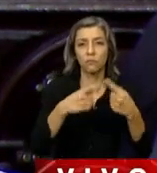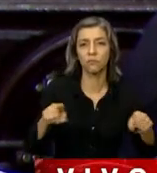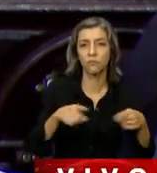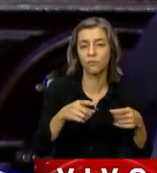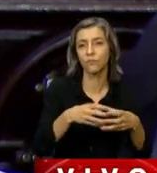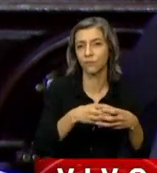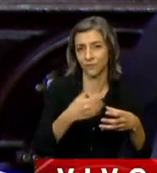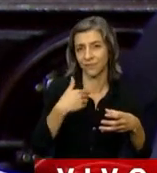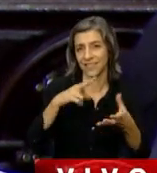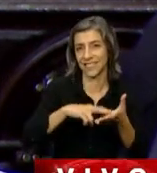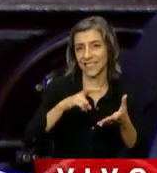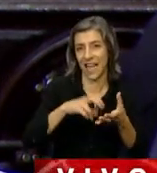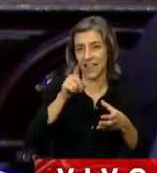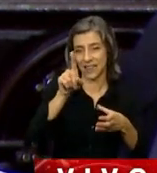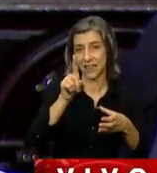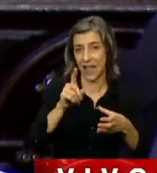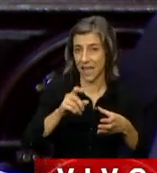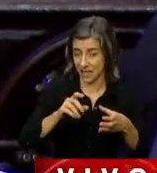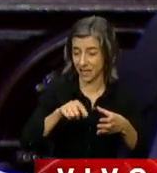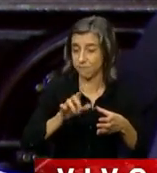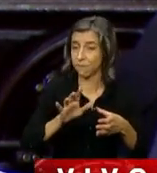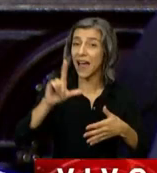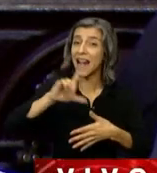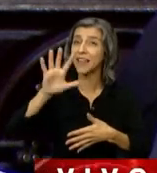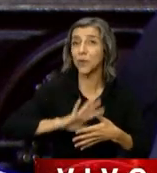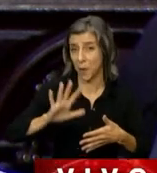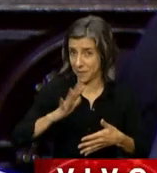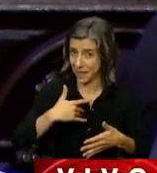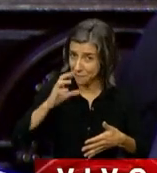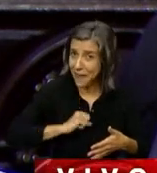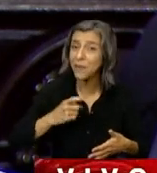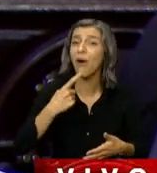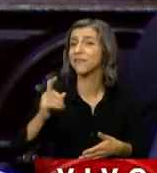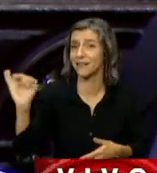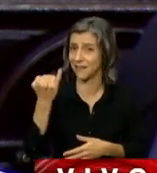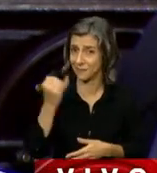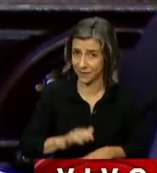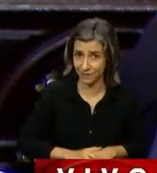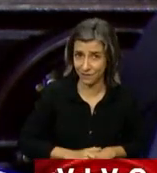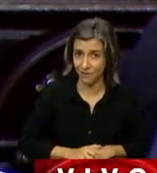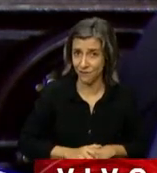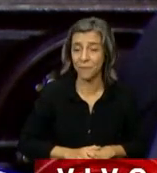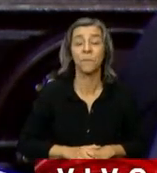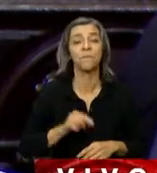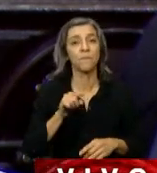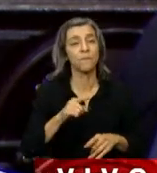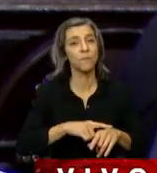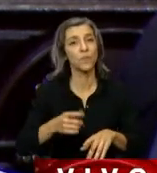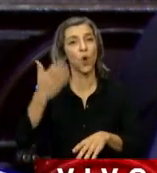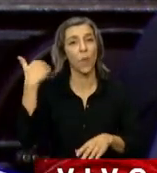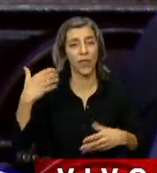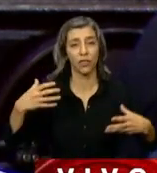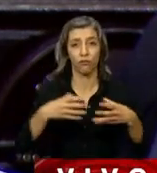del país, y me animo a decir de Latinoamérica. Cuando era legislador, perdón que sea autorreferencial, impulsamos una ley